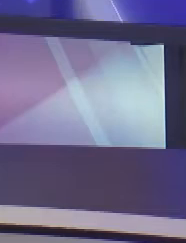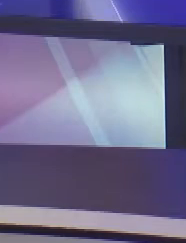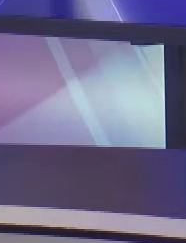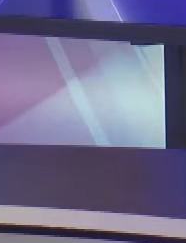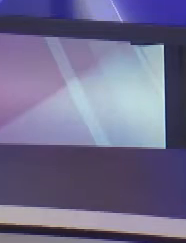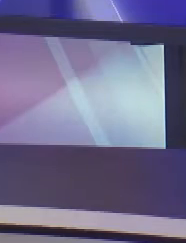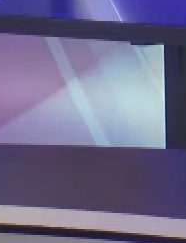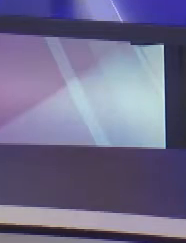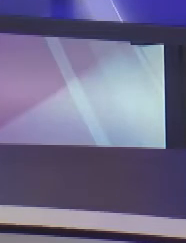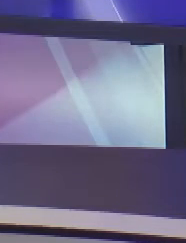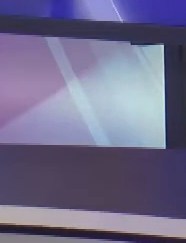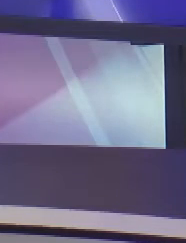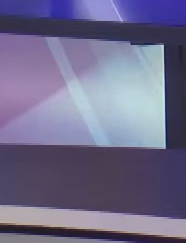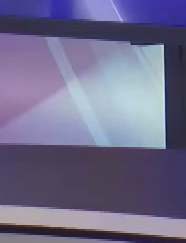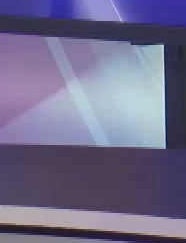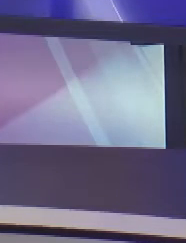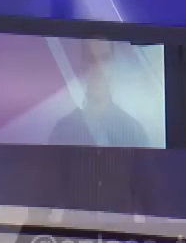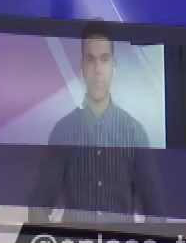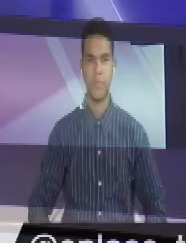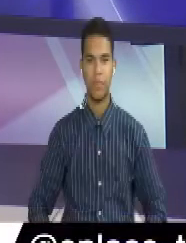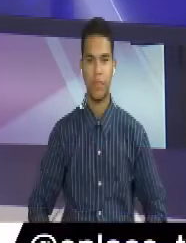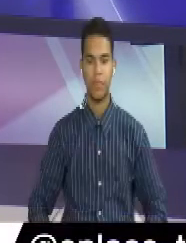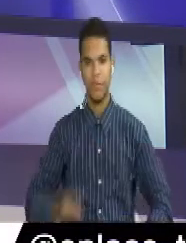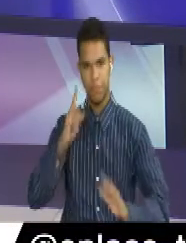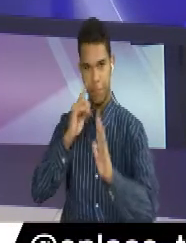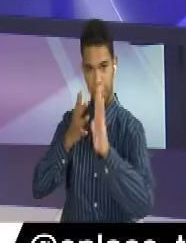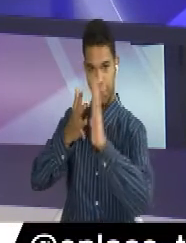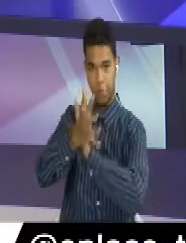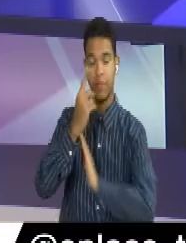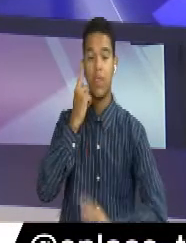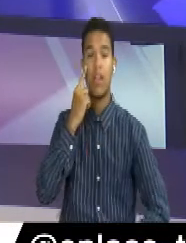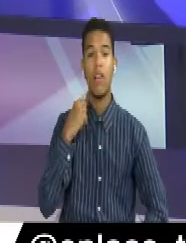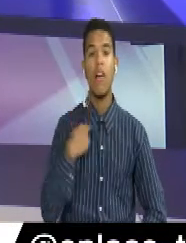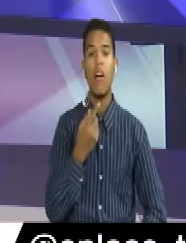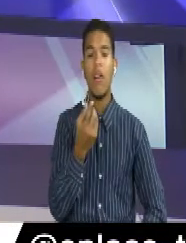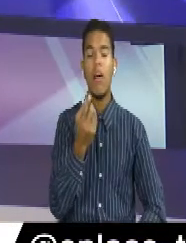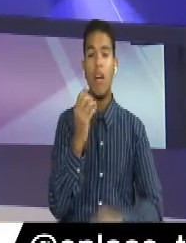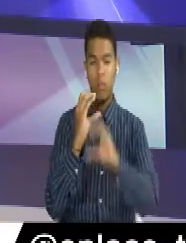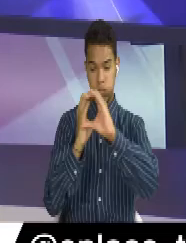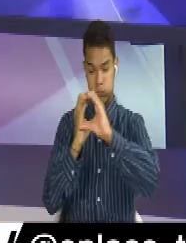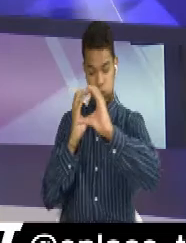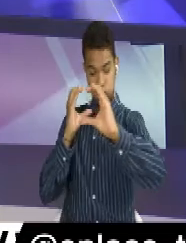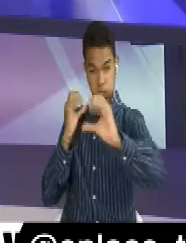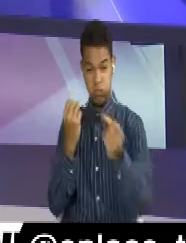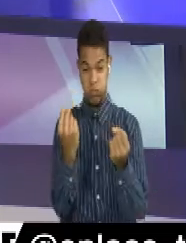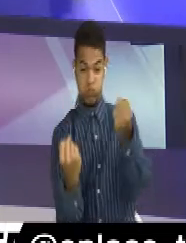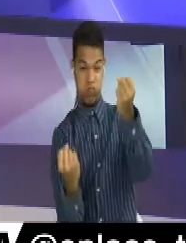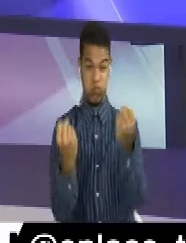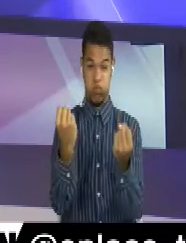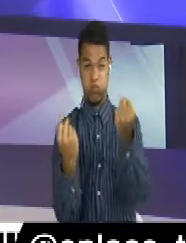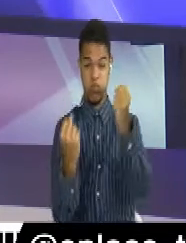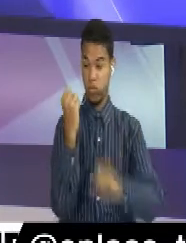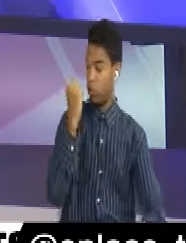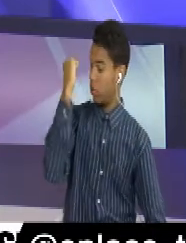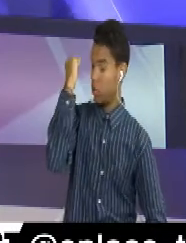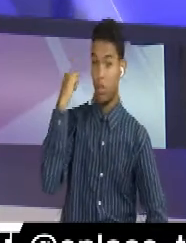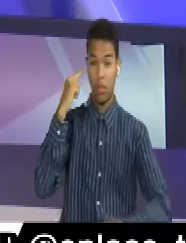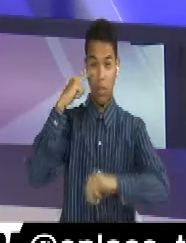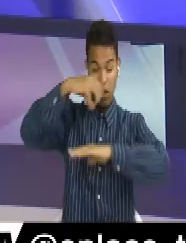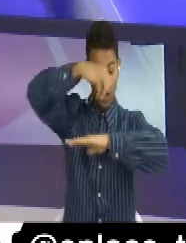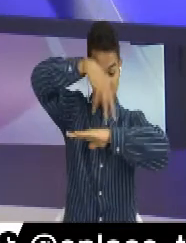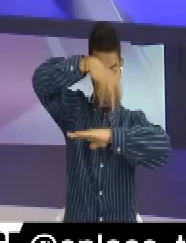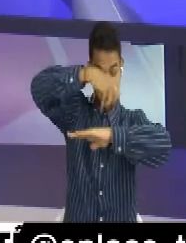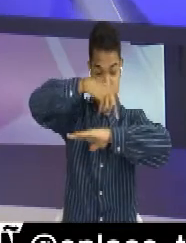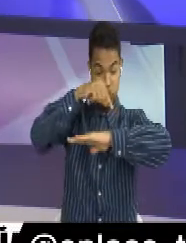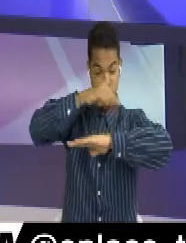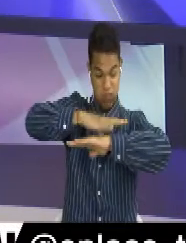Con el desarrollo de nuestra información, más de 30 camioneros con las cargas en sus vehículos quedaron represados luego de que una tractomula